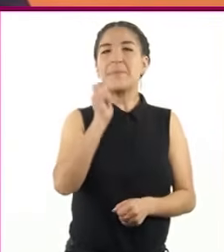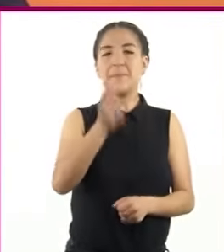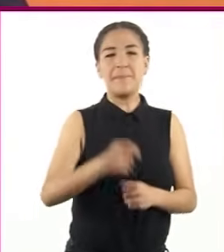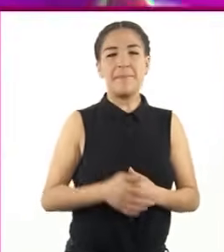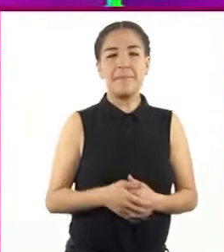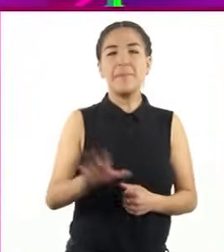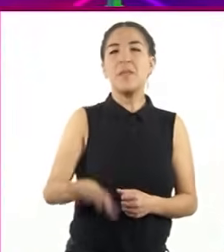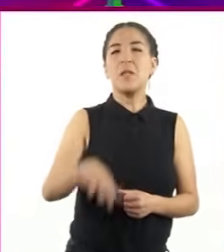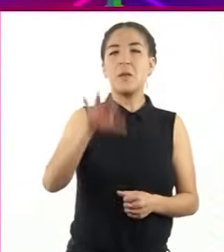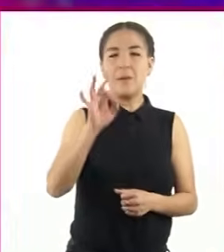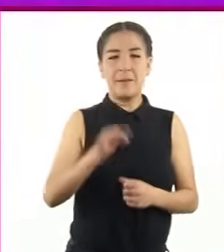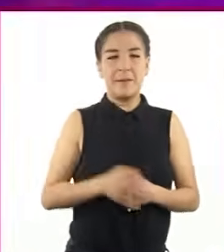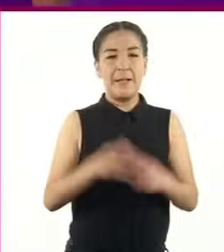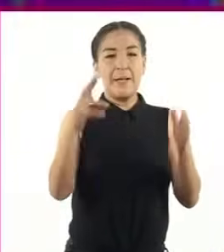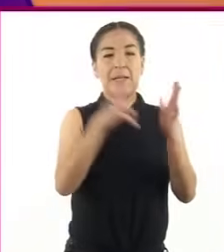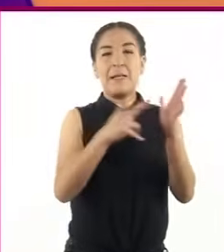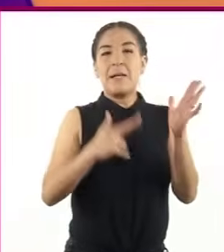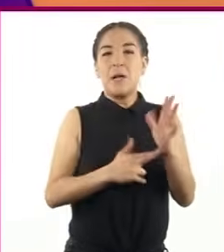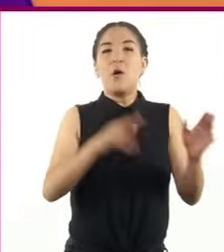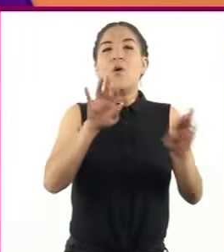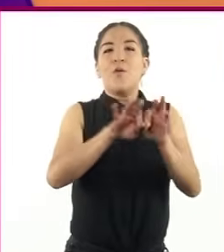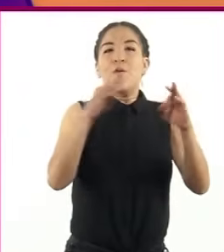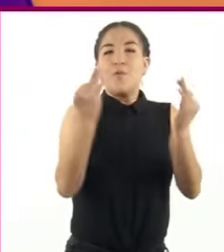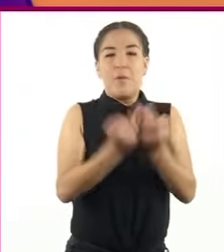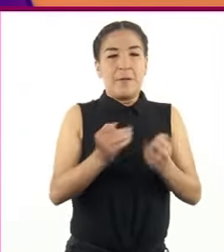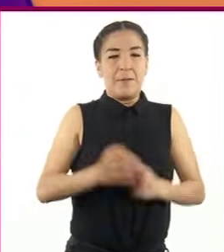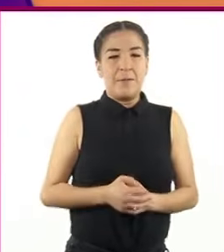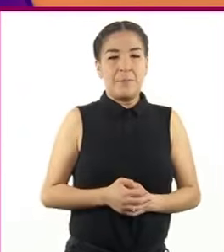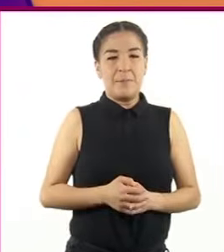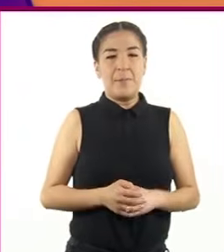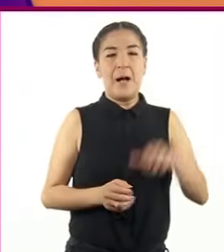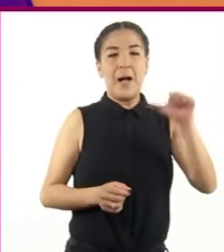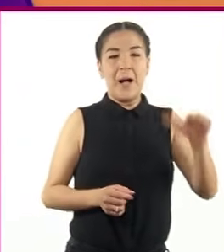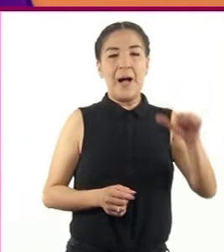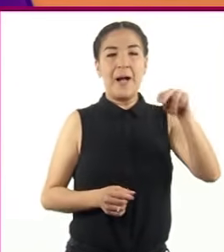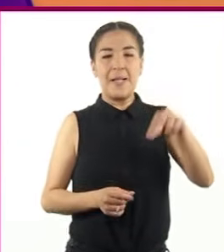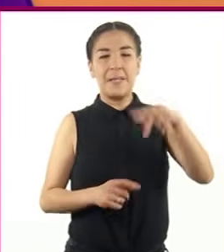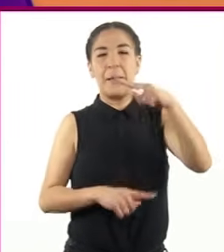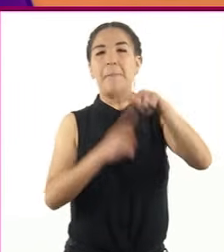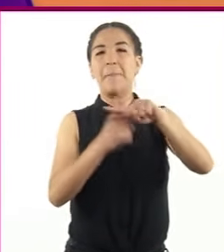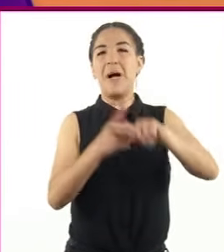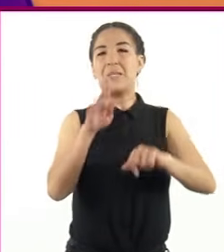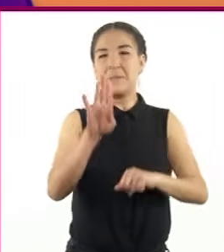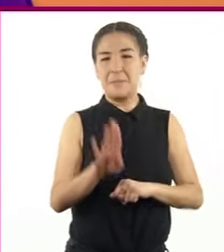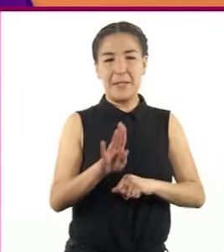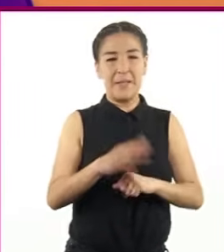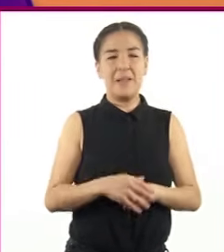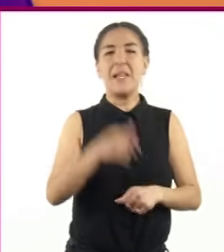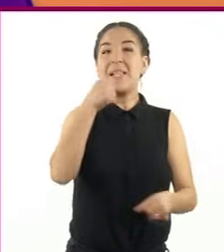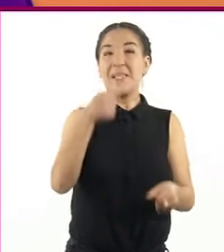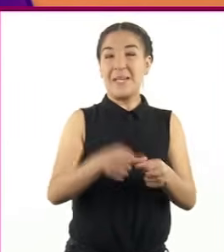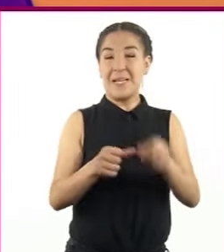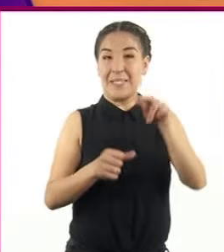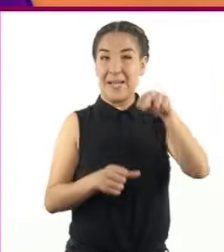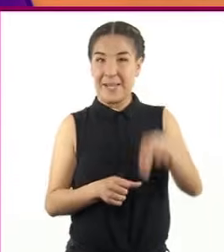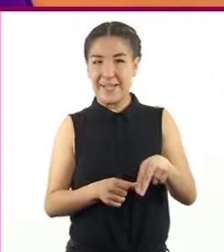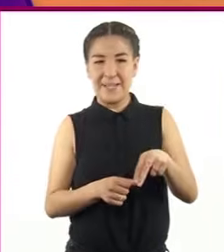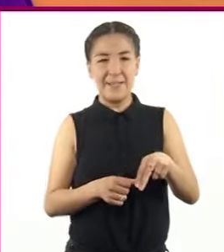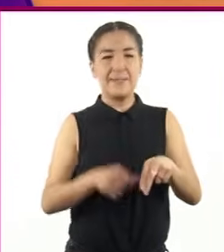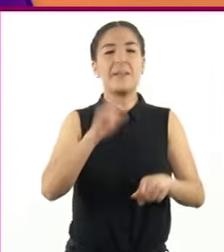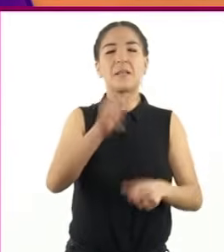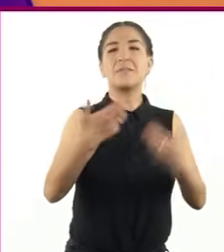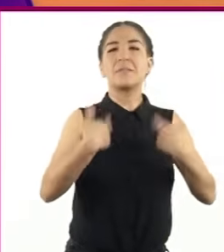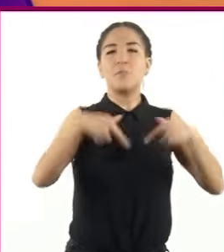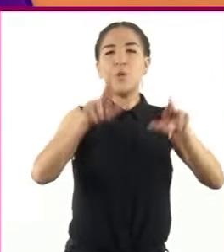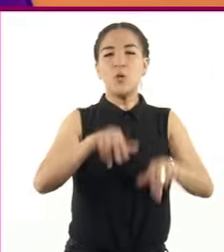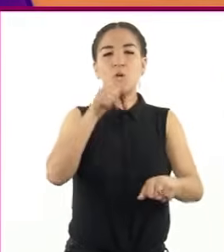en encontrar una regla que tenga la forma a n más b, en la que la literal n representa el